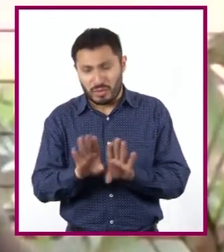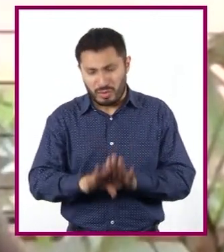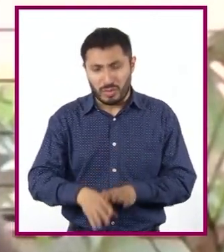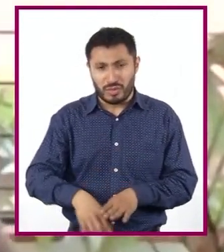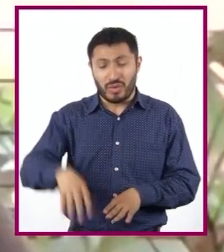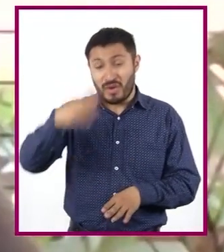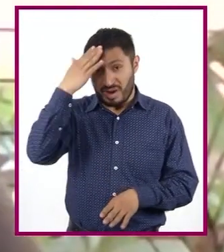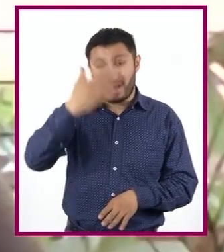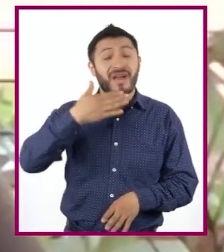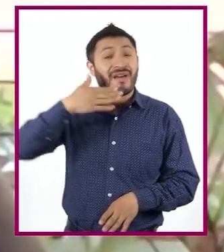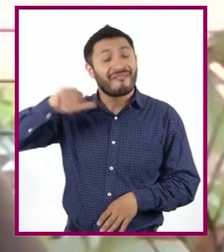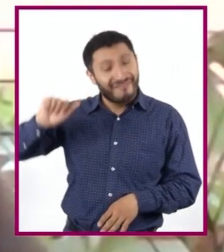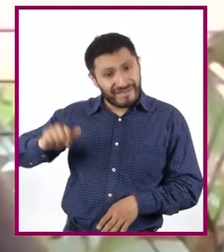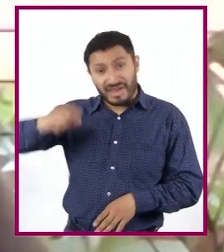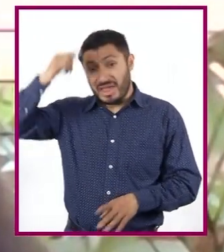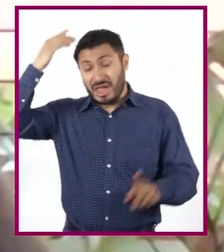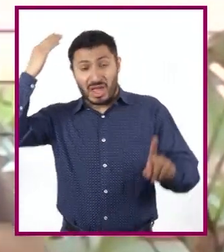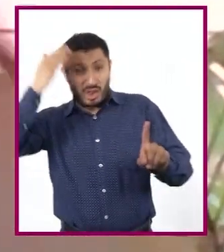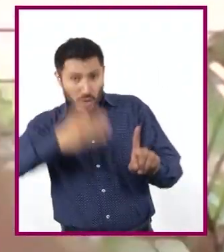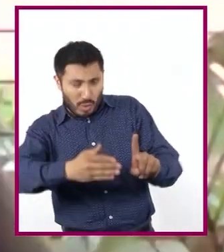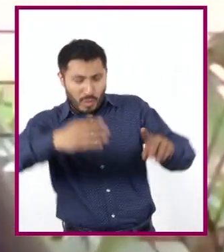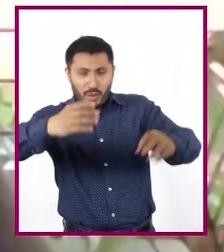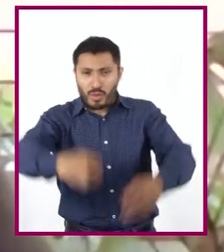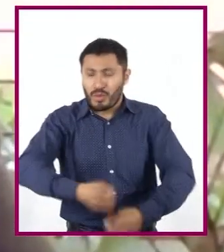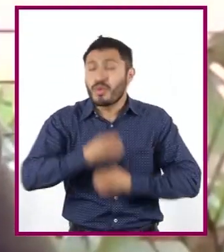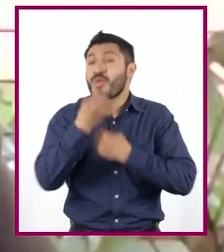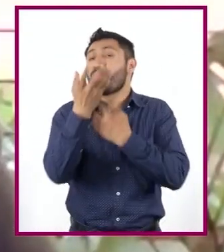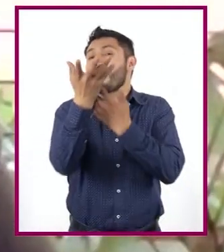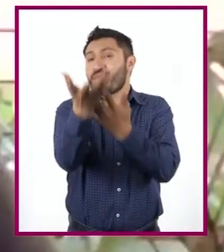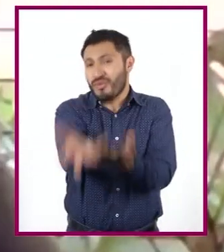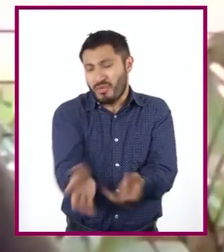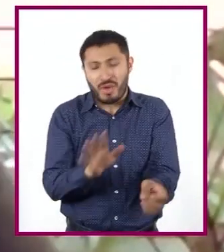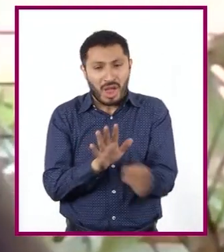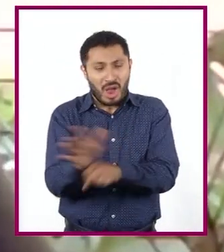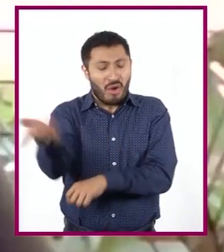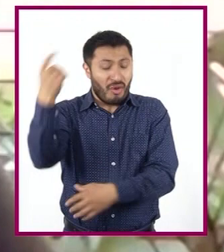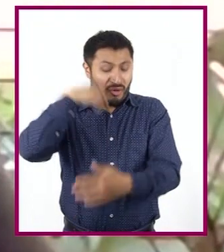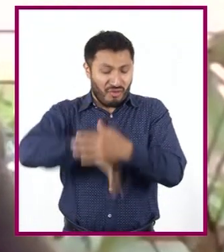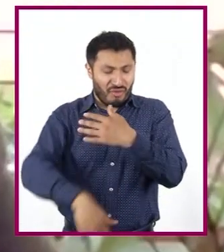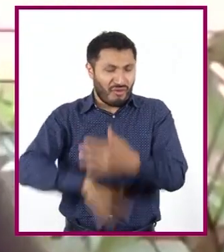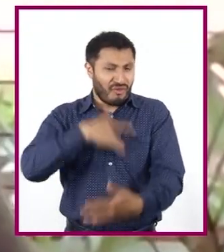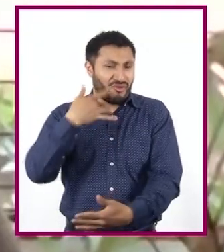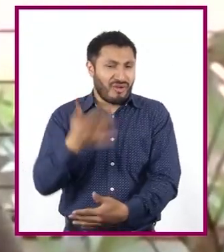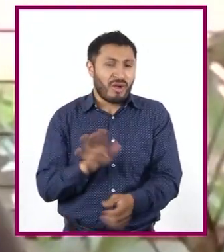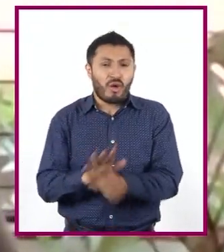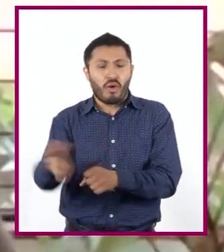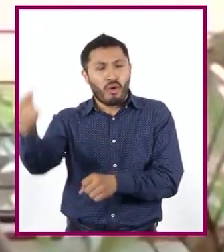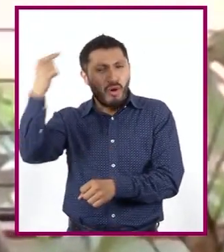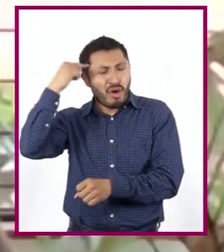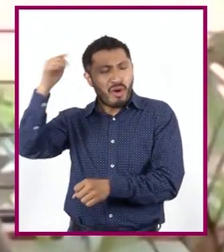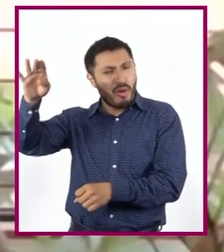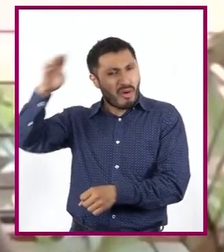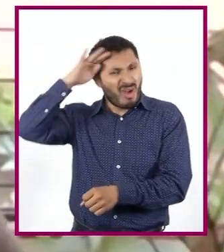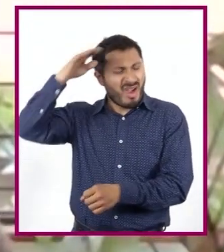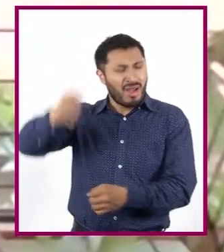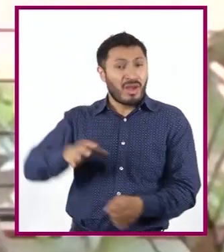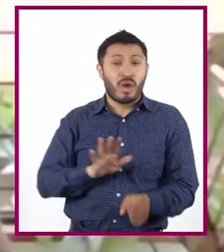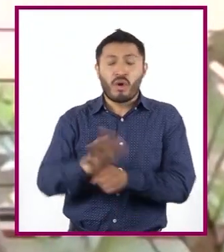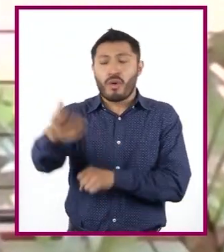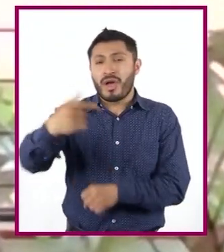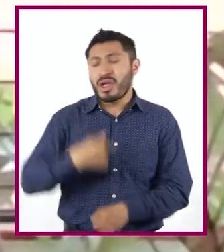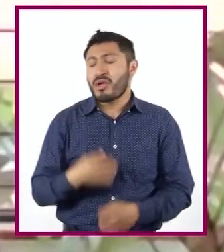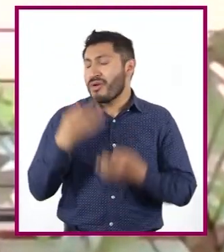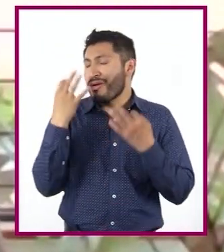historias, por cierto, guiadas por las oscuridades del alma. ¿verdad? De la condición humana. Y ya,